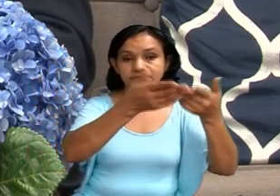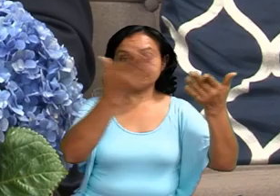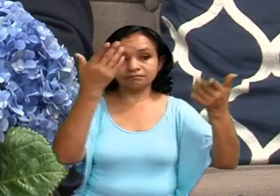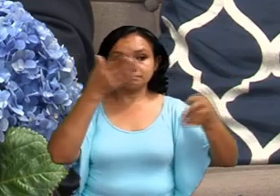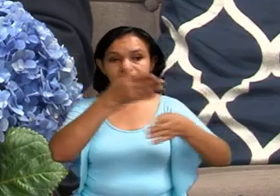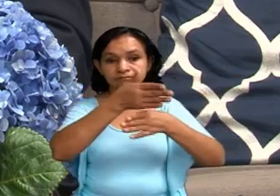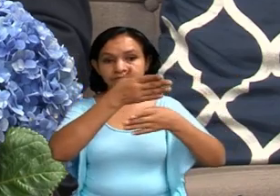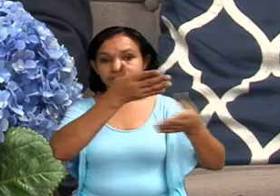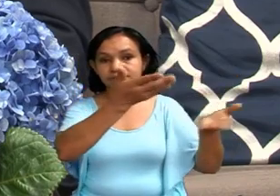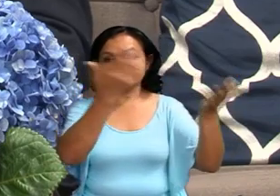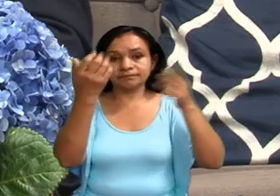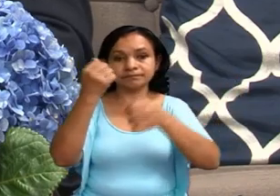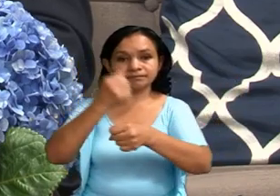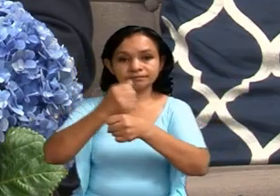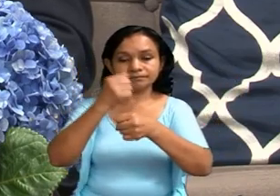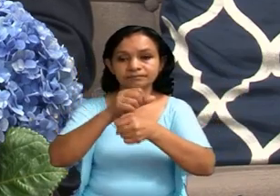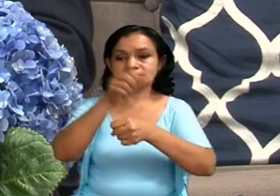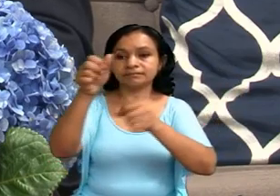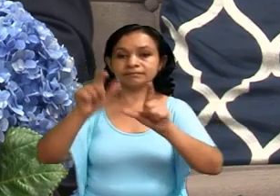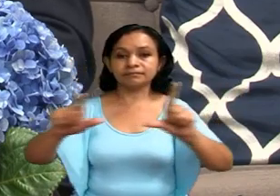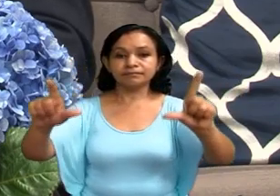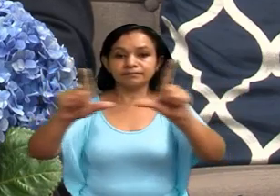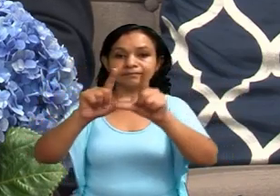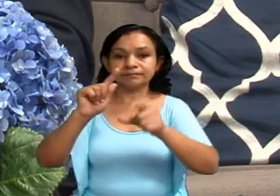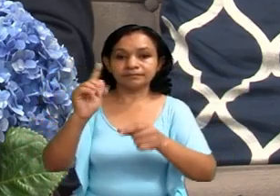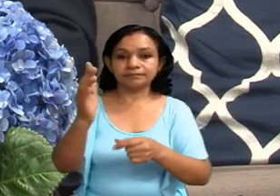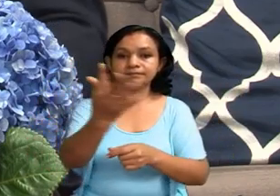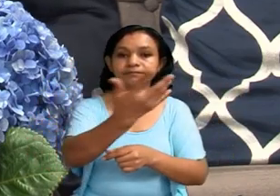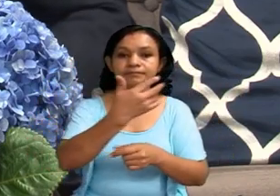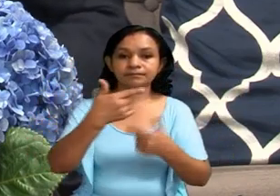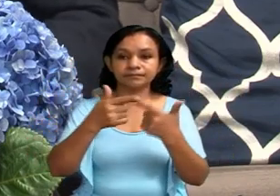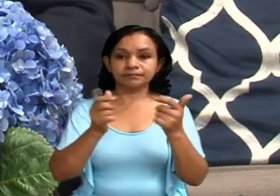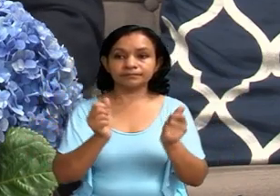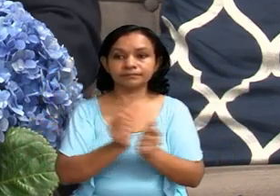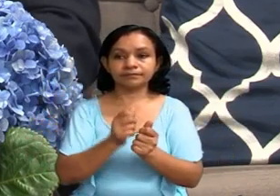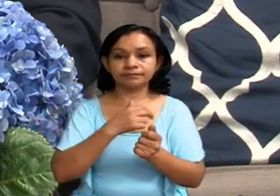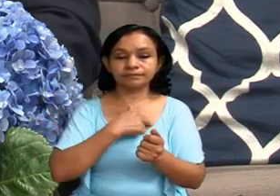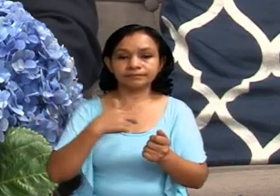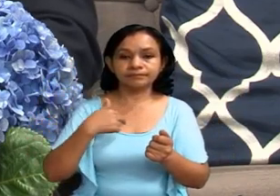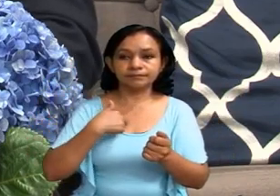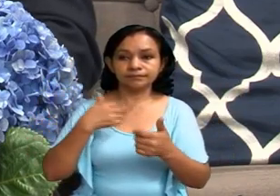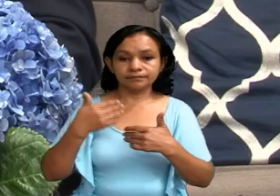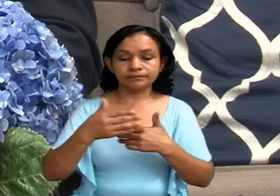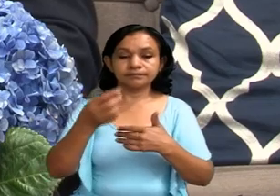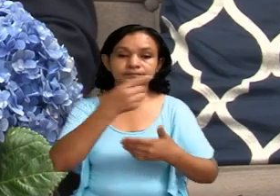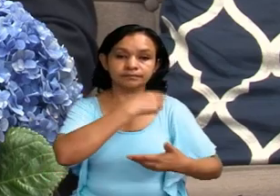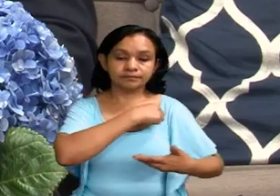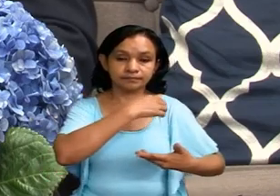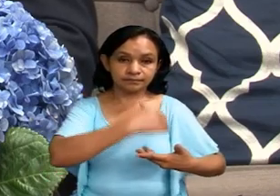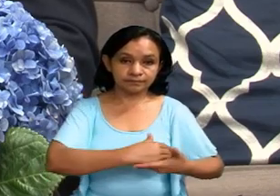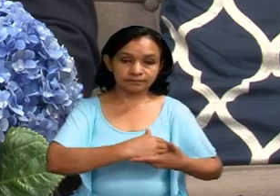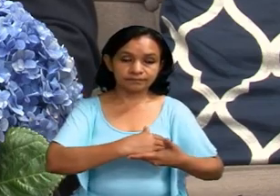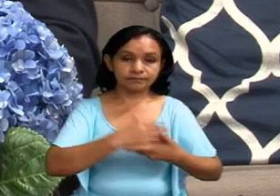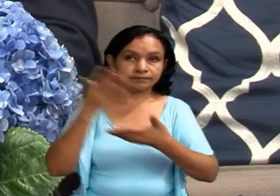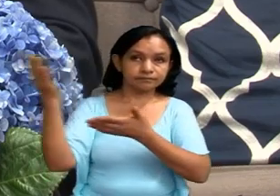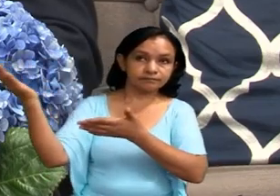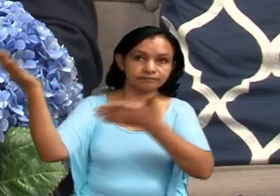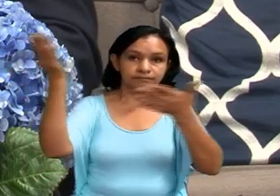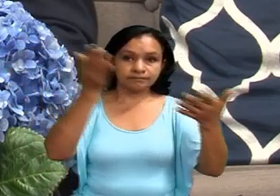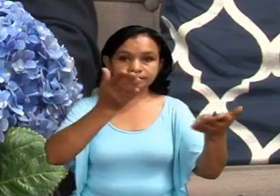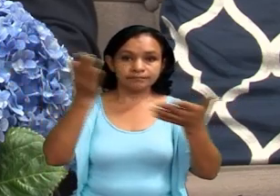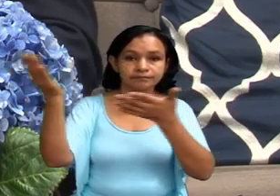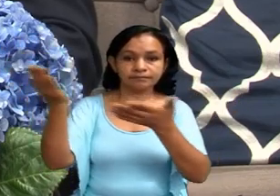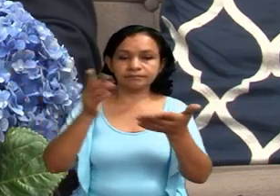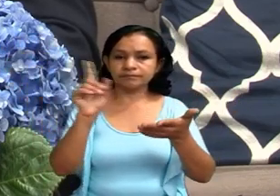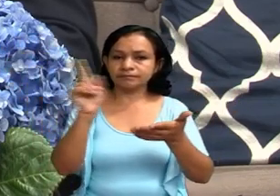el trabajo en otras áreas, y todo el equipo va a terminar de llegar a principios de marzo. Pero aún así no